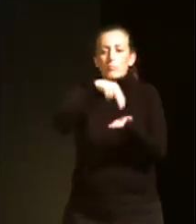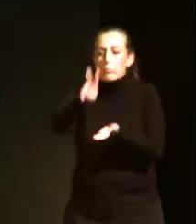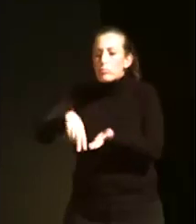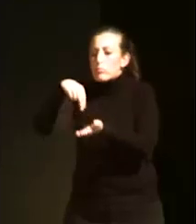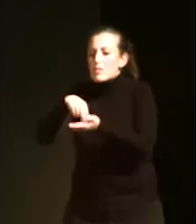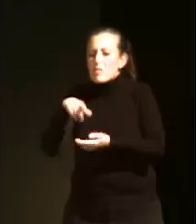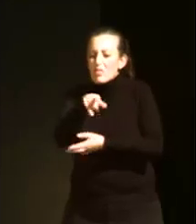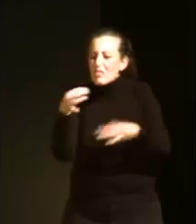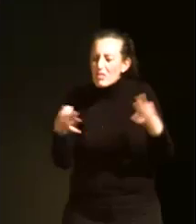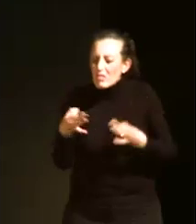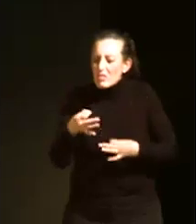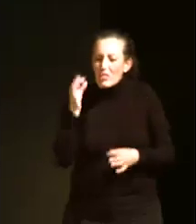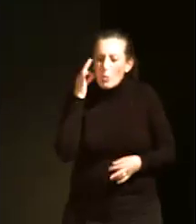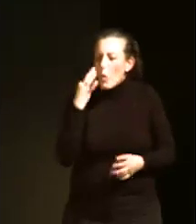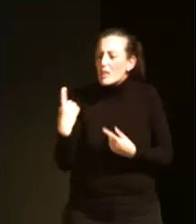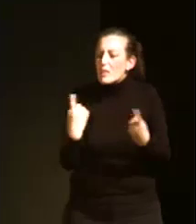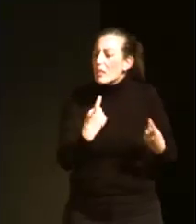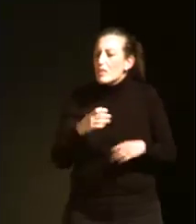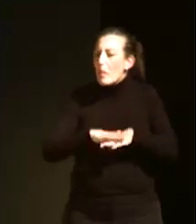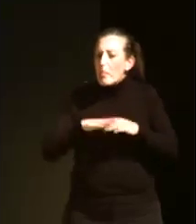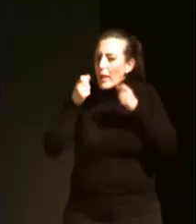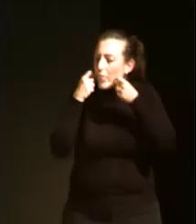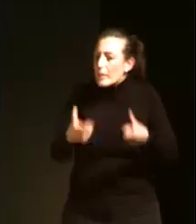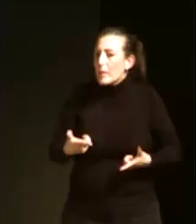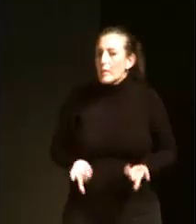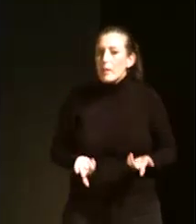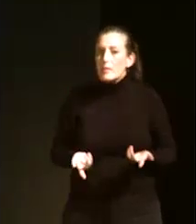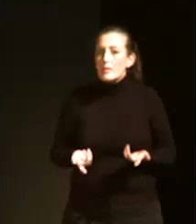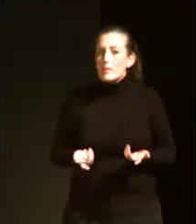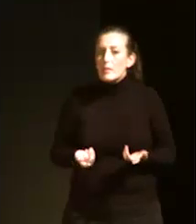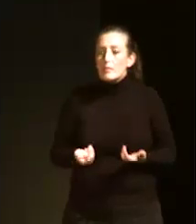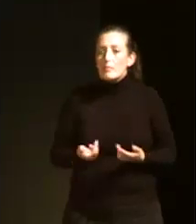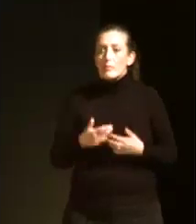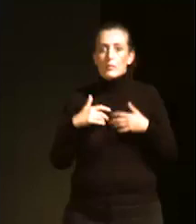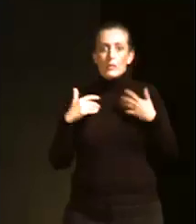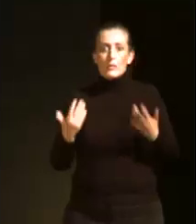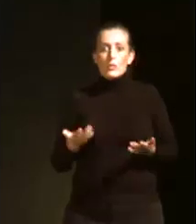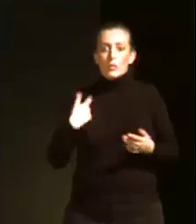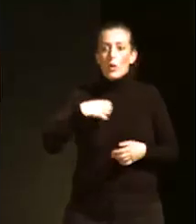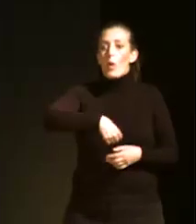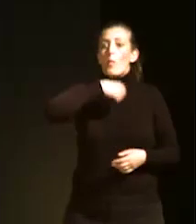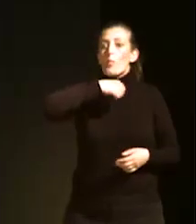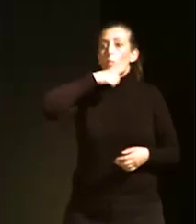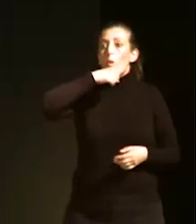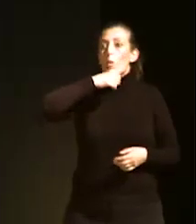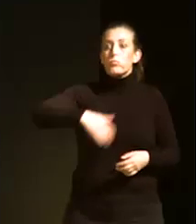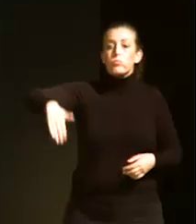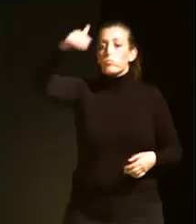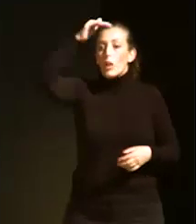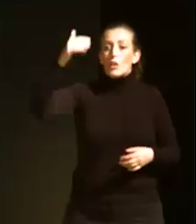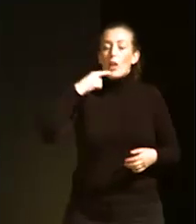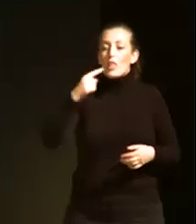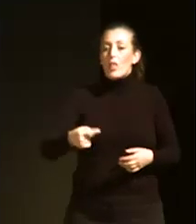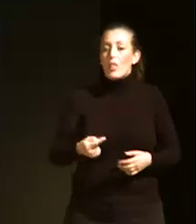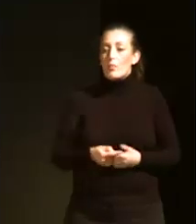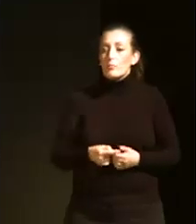qué es lo que las mujeres necesitan para despertar entonces la mayor la más grande dice